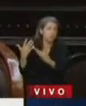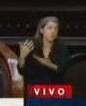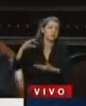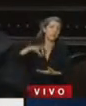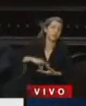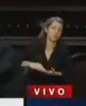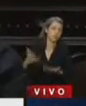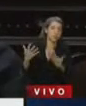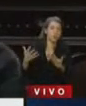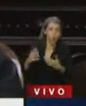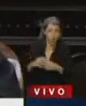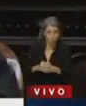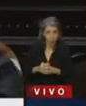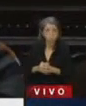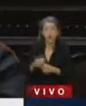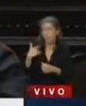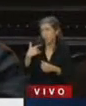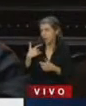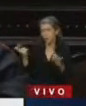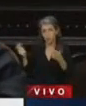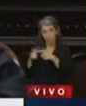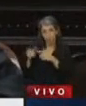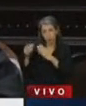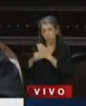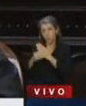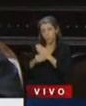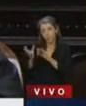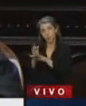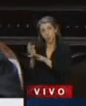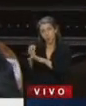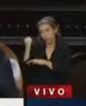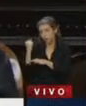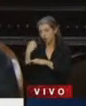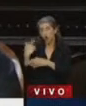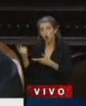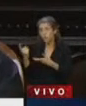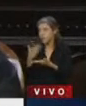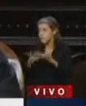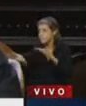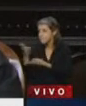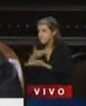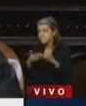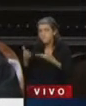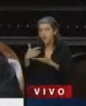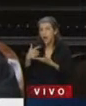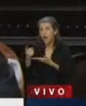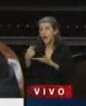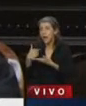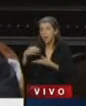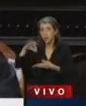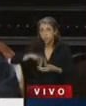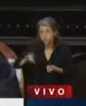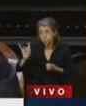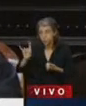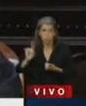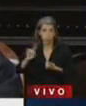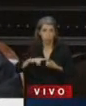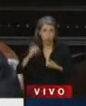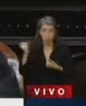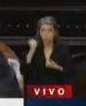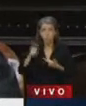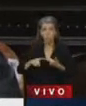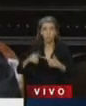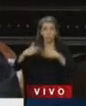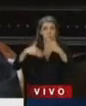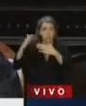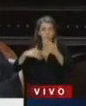particular, que has peleado siempre conceptualmente por el no aumento impositivo, la no suba de